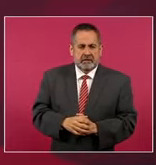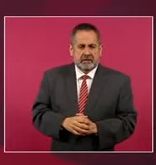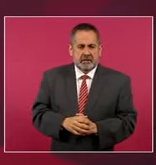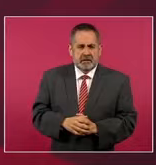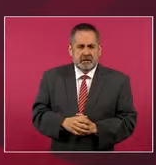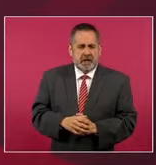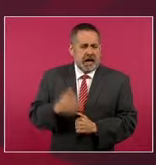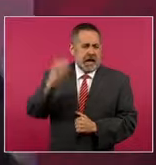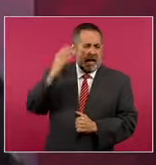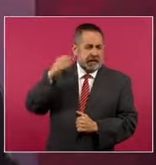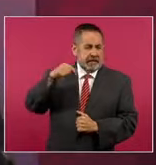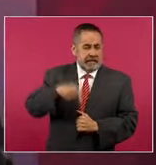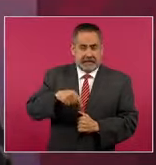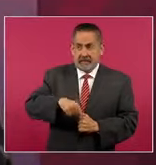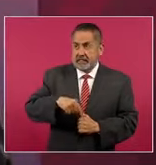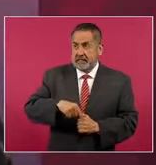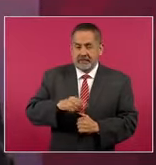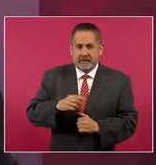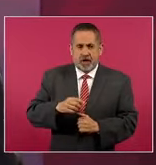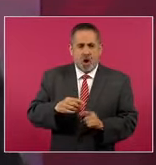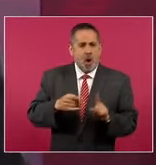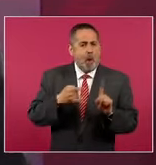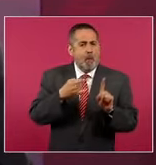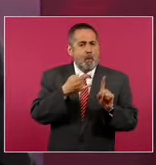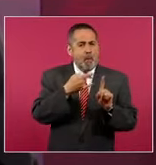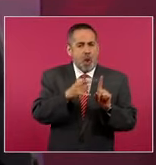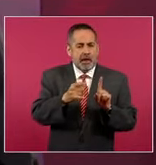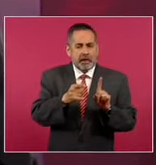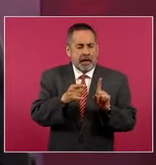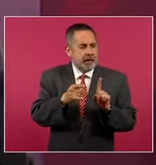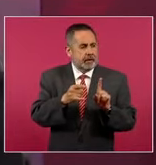en el palacio para que llegaran ahí